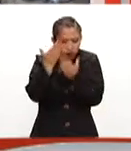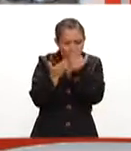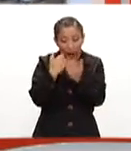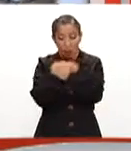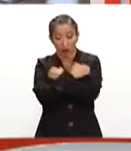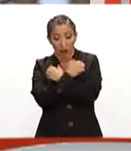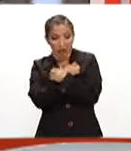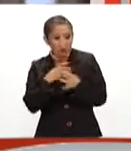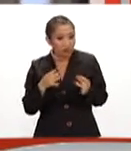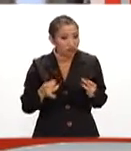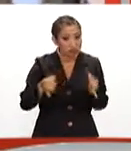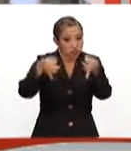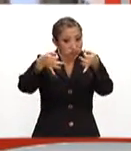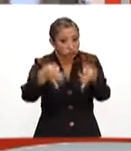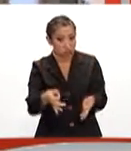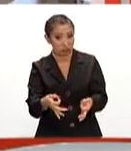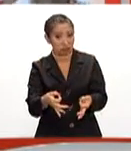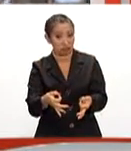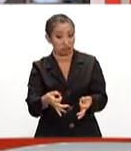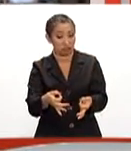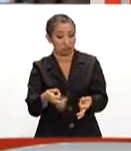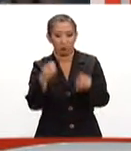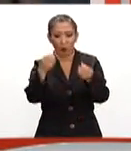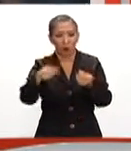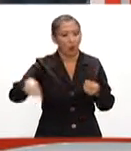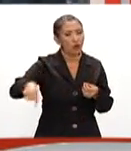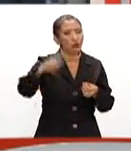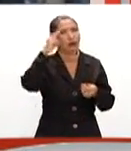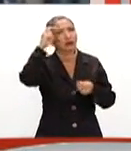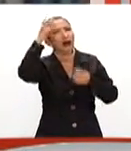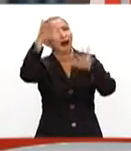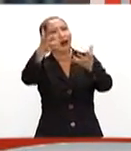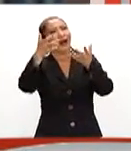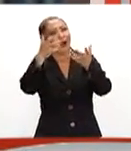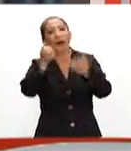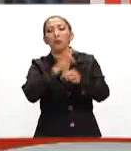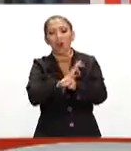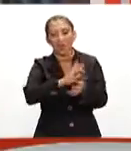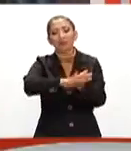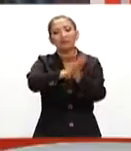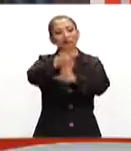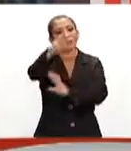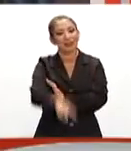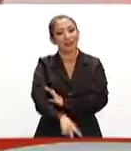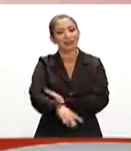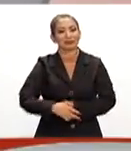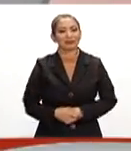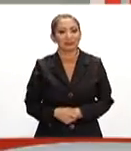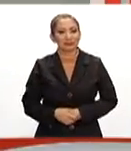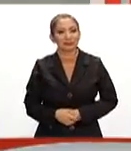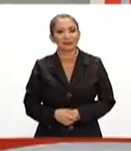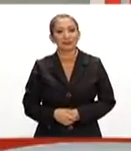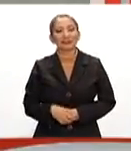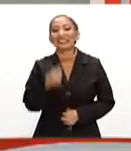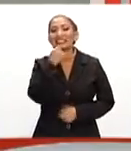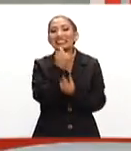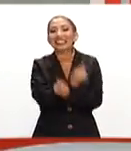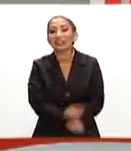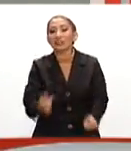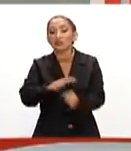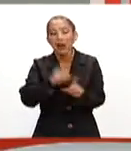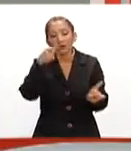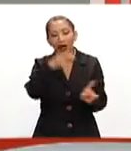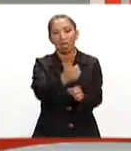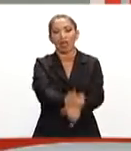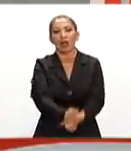una educación de calidad, muchos de los sueños que tienen se van a poder convertir en una realidad. Niños, las